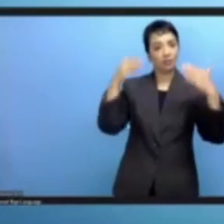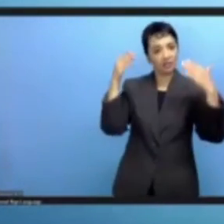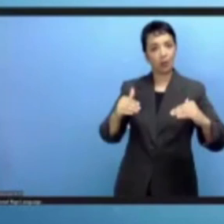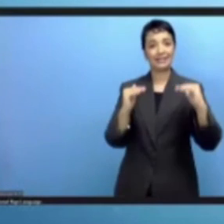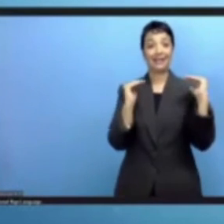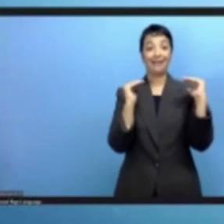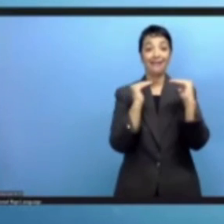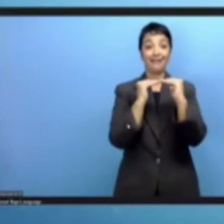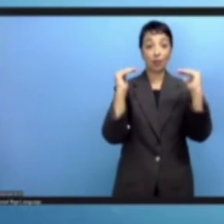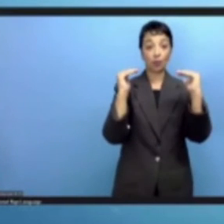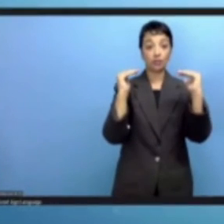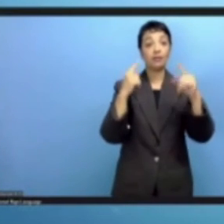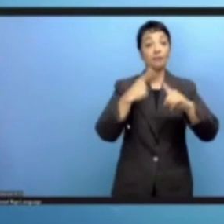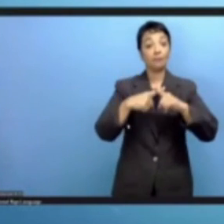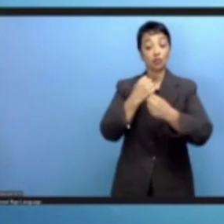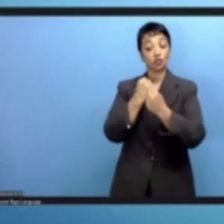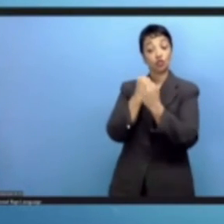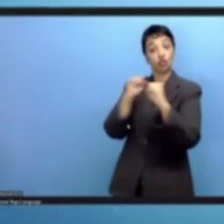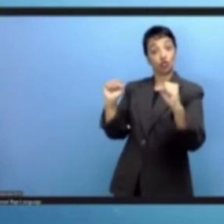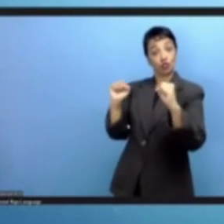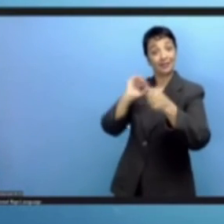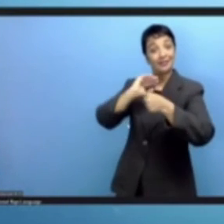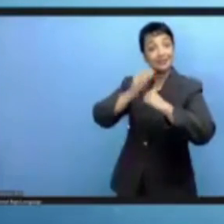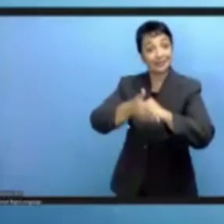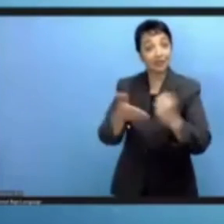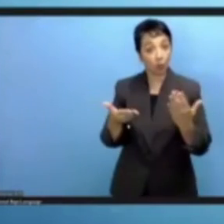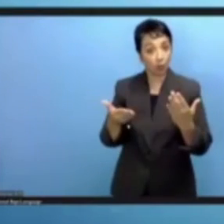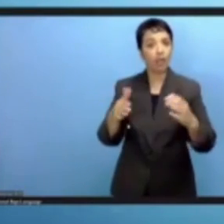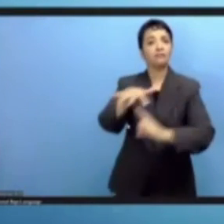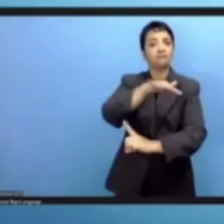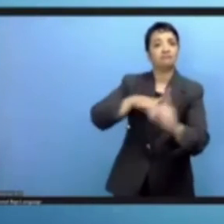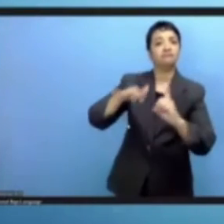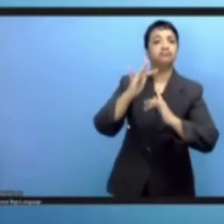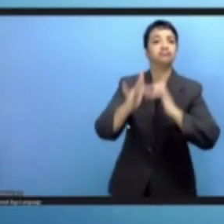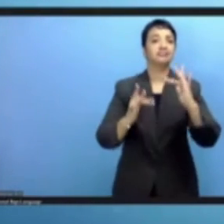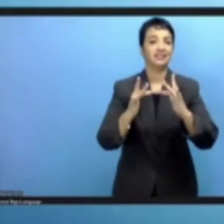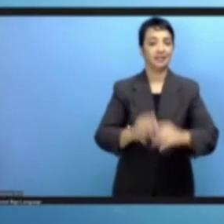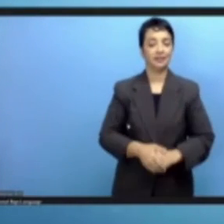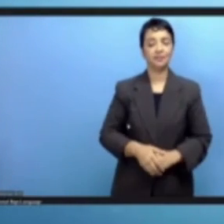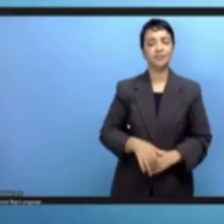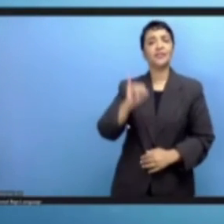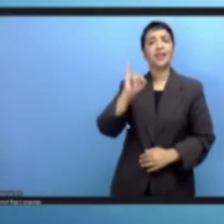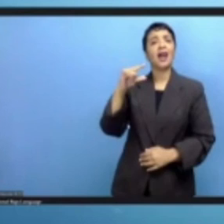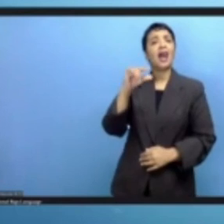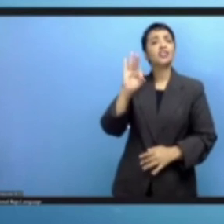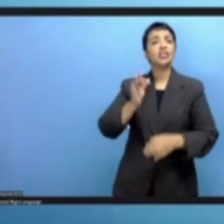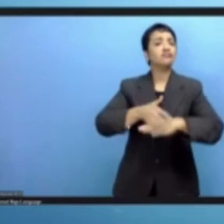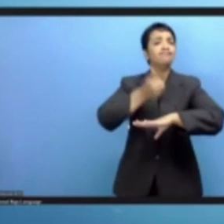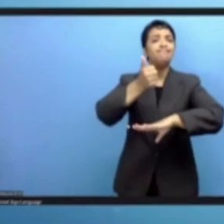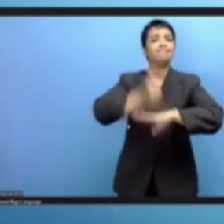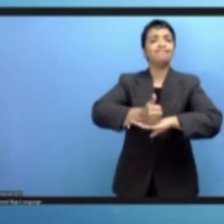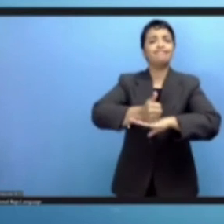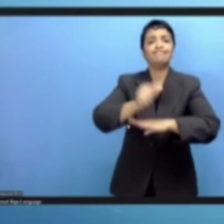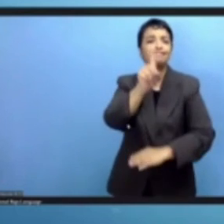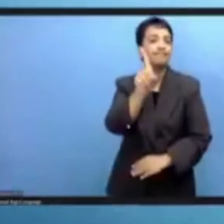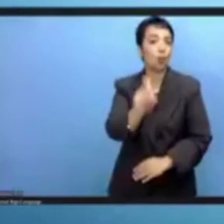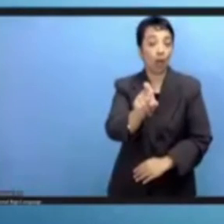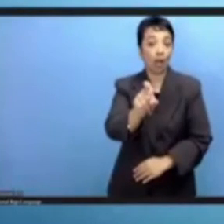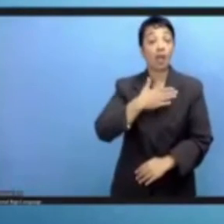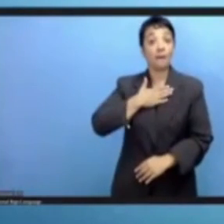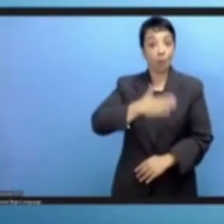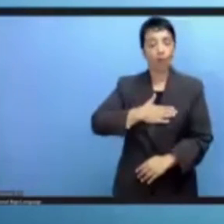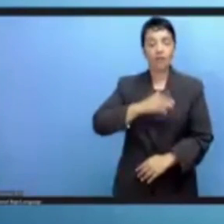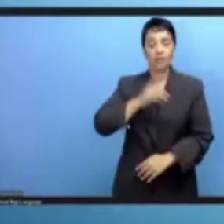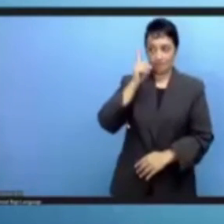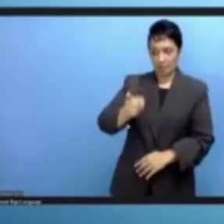estar en construir confianza equidad y seguridad en el ciberespacio el jefe